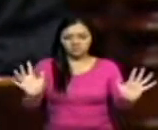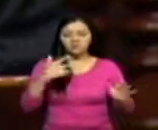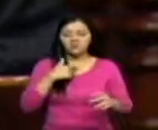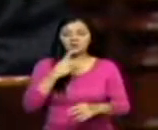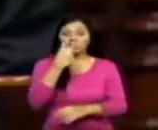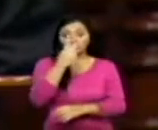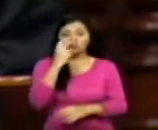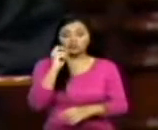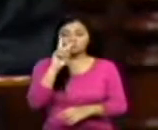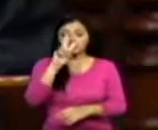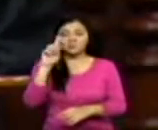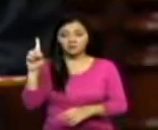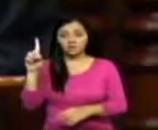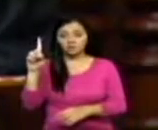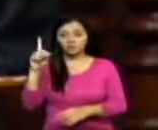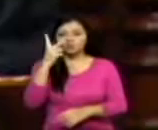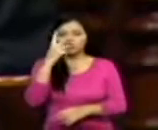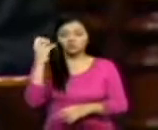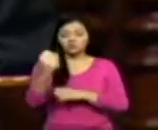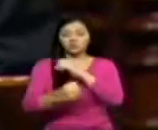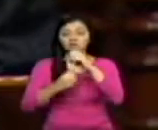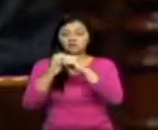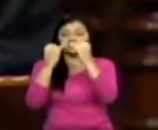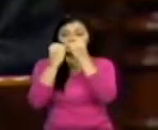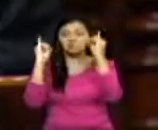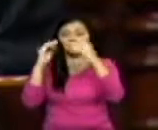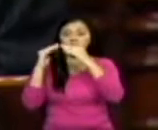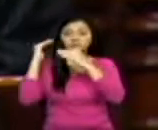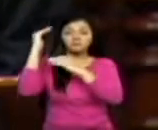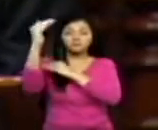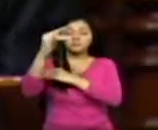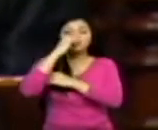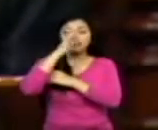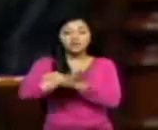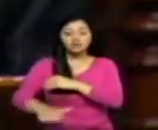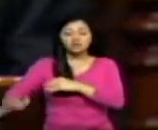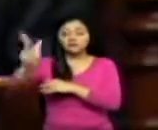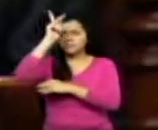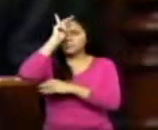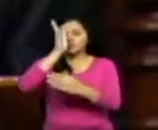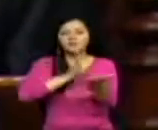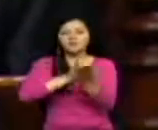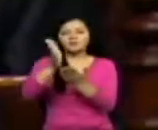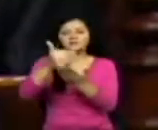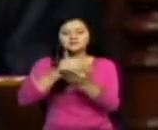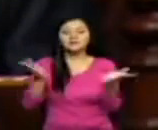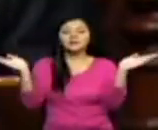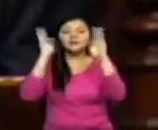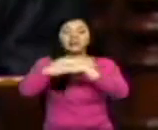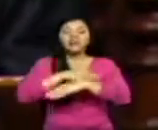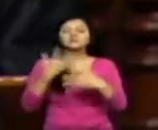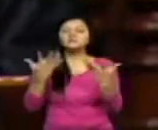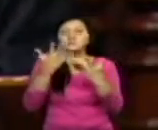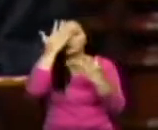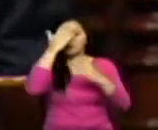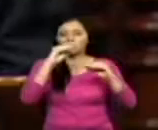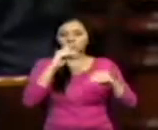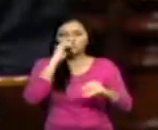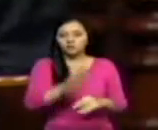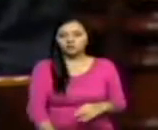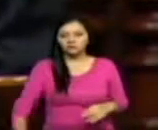Bicentenario, todos los niños peruanos tendrán acceso gratuito a educación